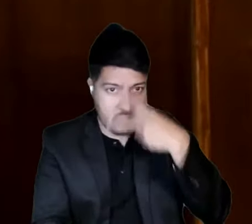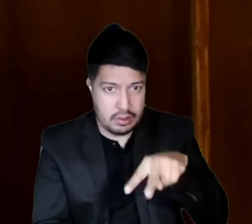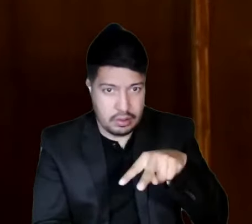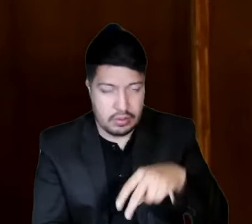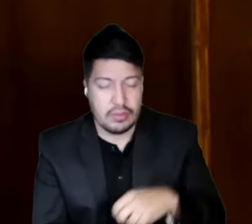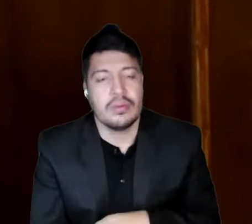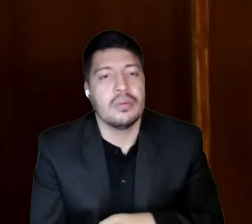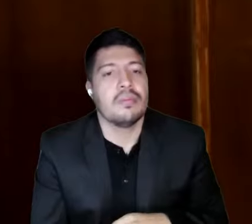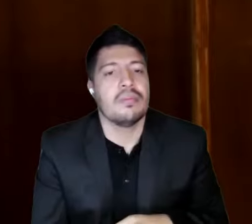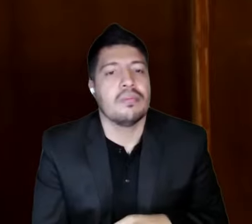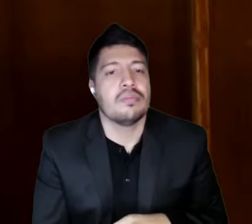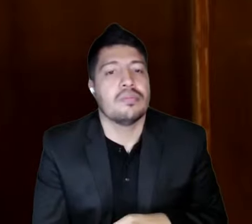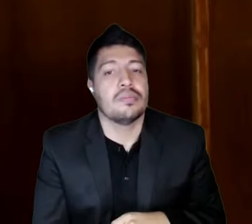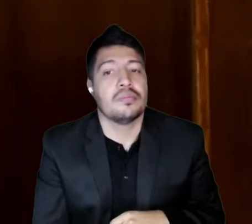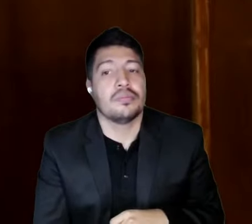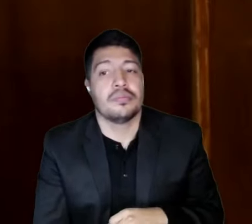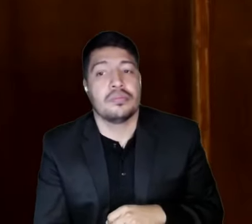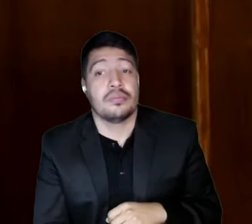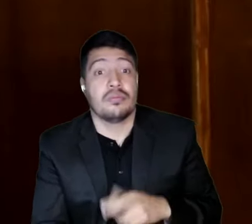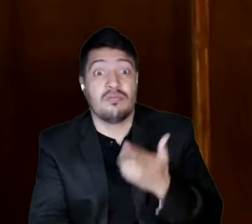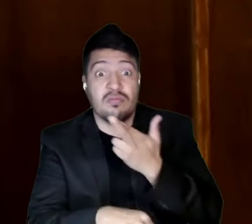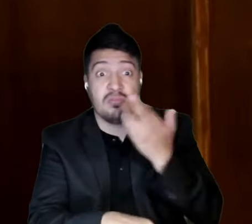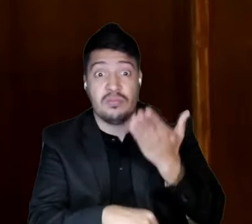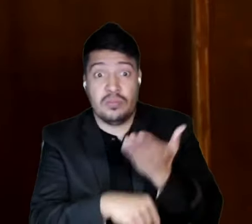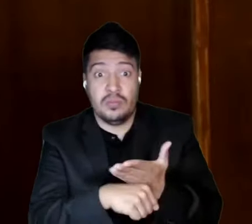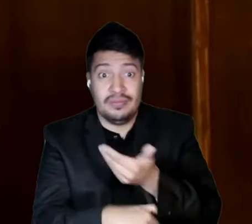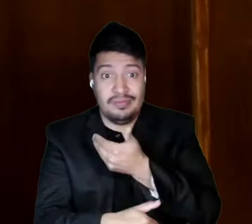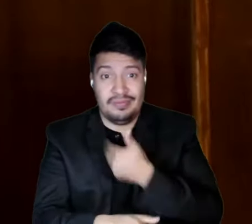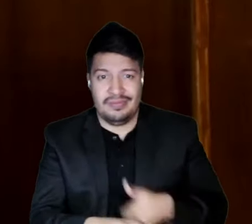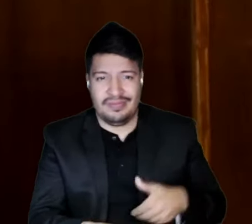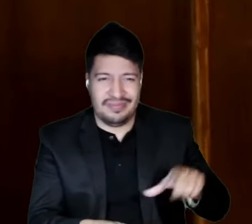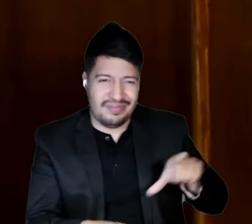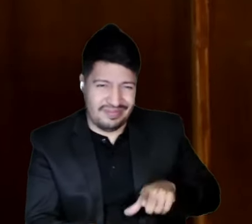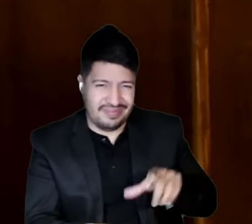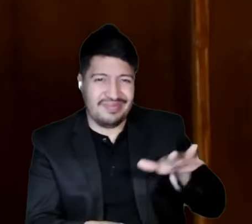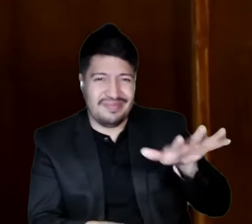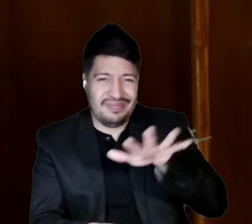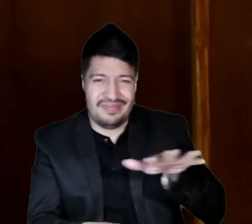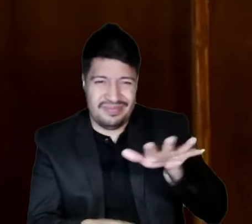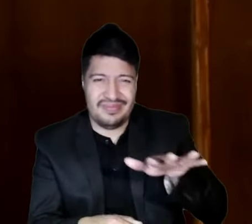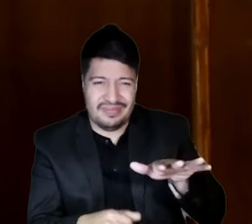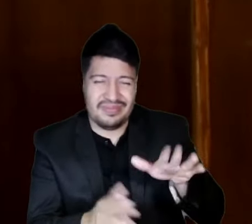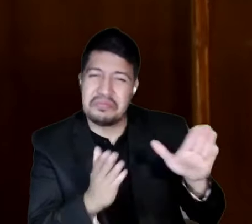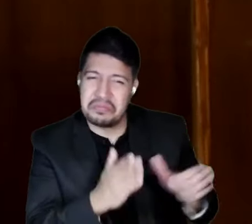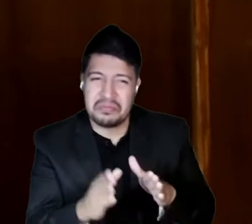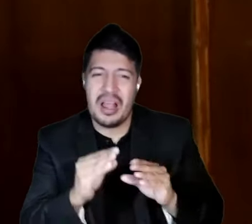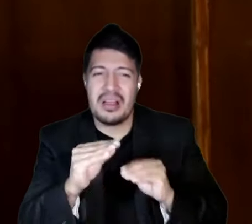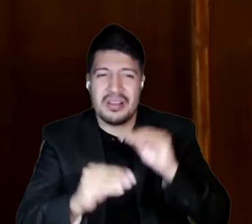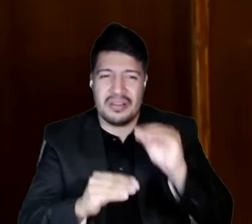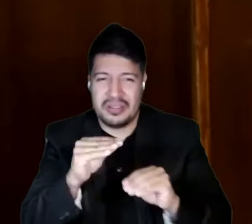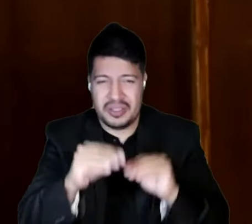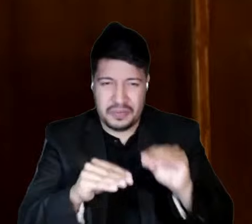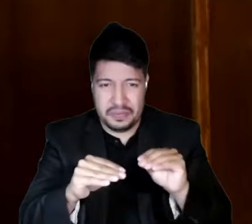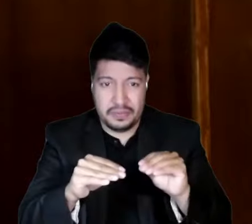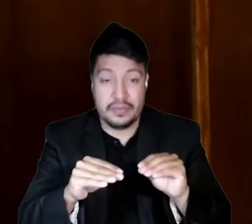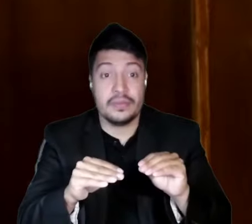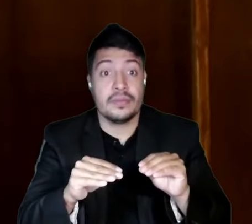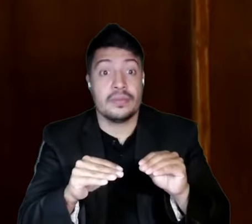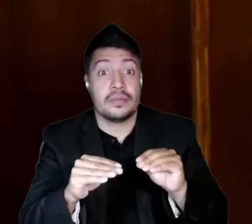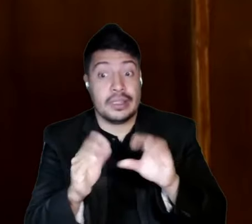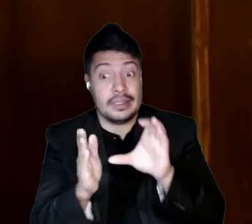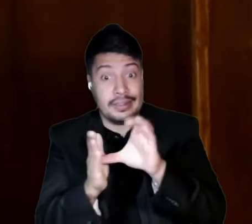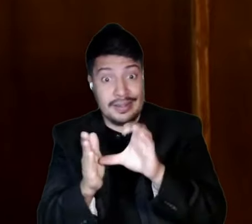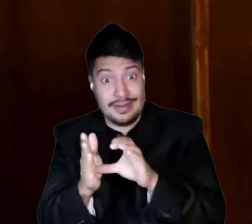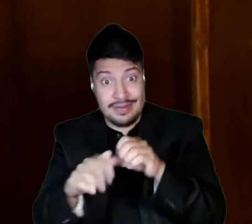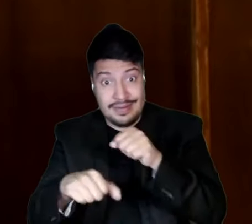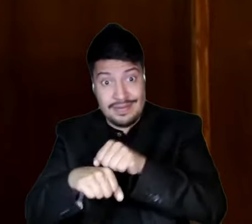cuando corresponde al poder ejecutivo la aprobación del plan del desarrollo del Estado de México en el marco de las disposiciones constitucionales y